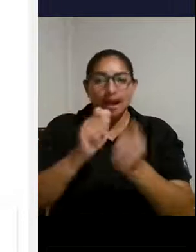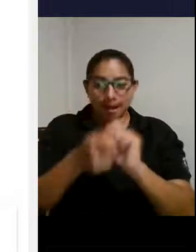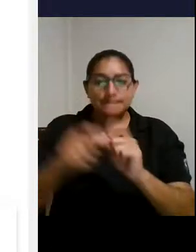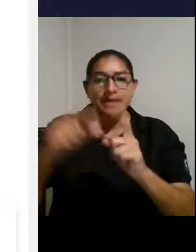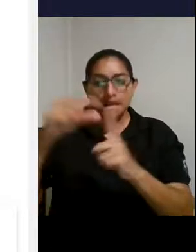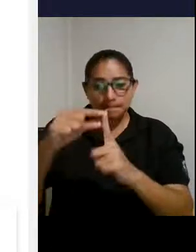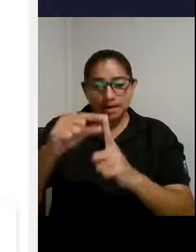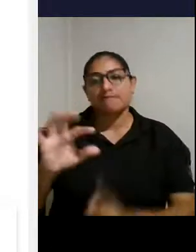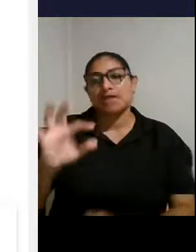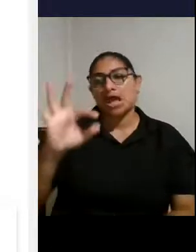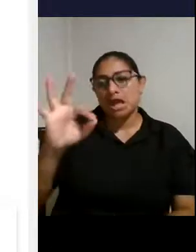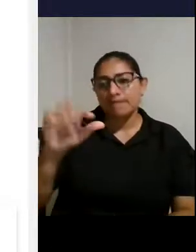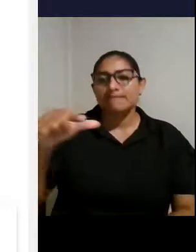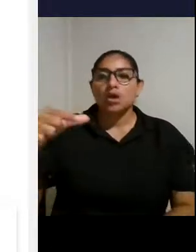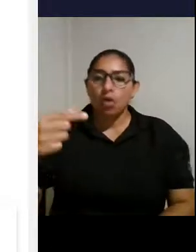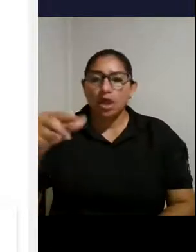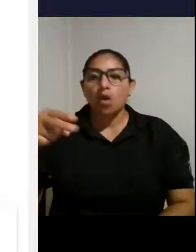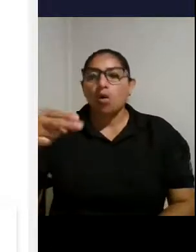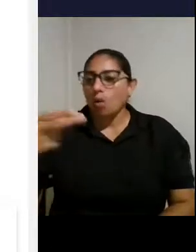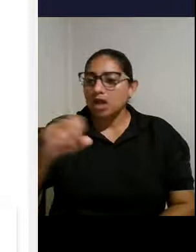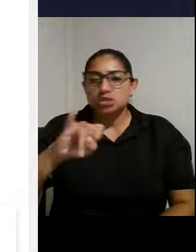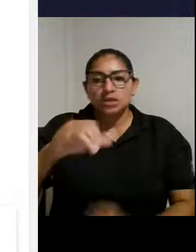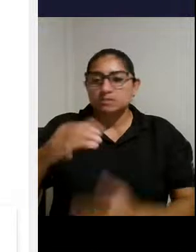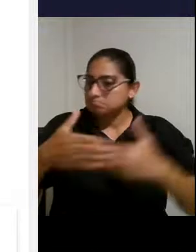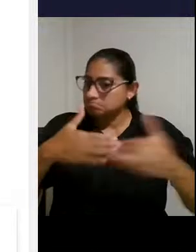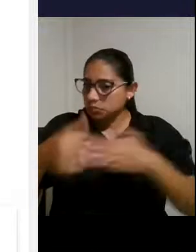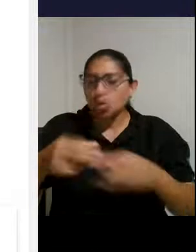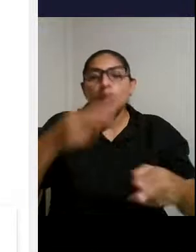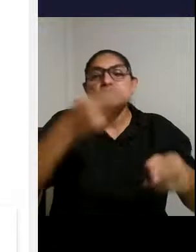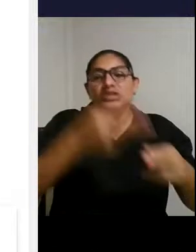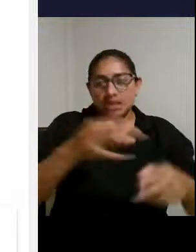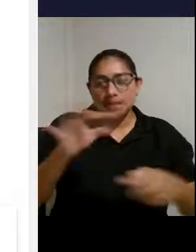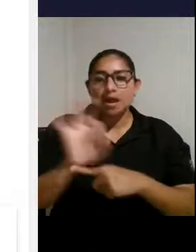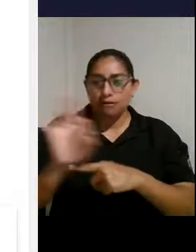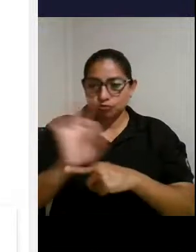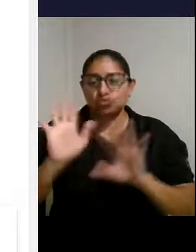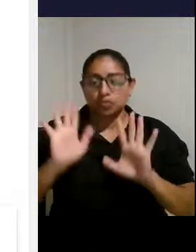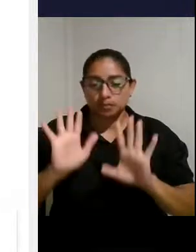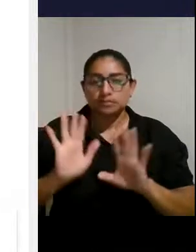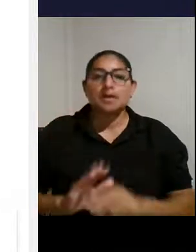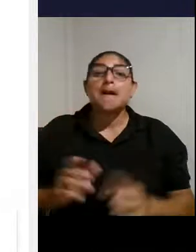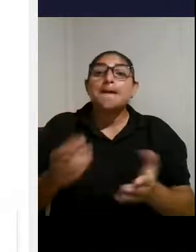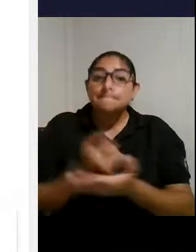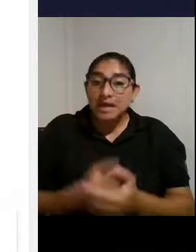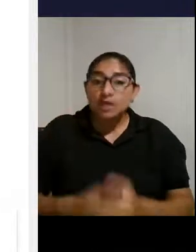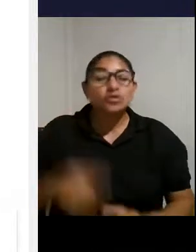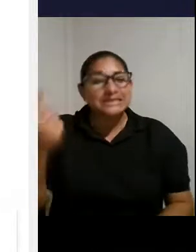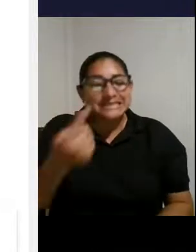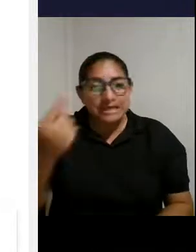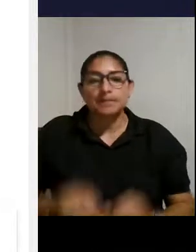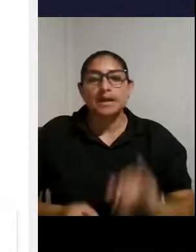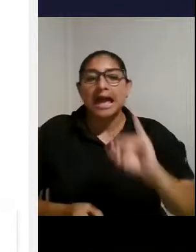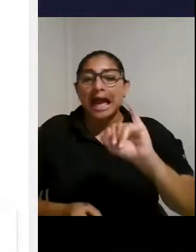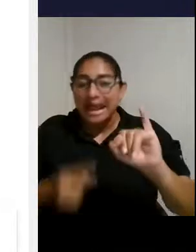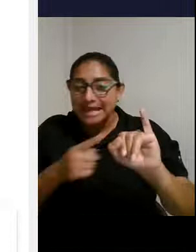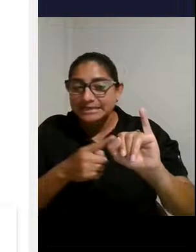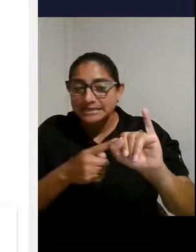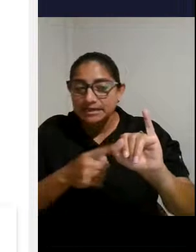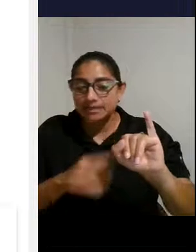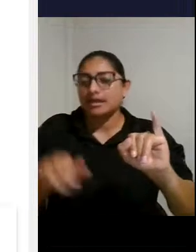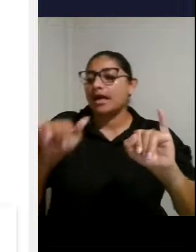imagen de el valor que está más a la derecha y este el que está más a la izquierda. Solamente que ahora lo vamos a